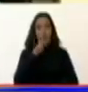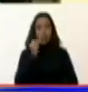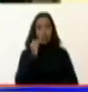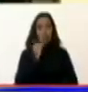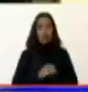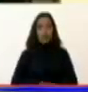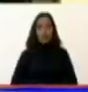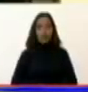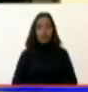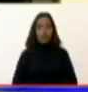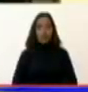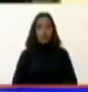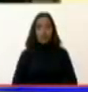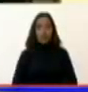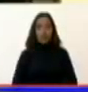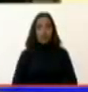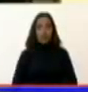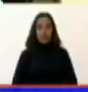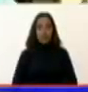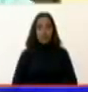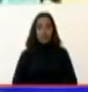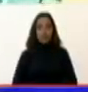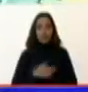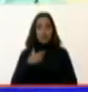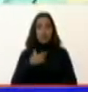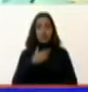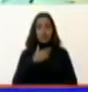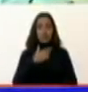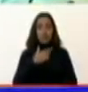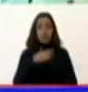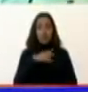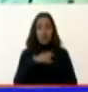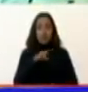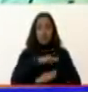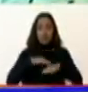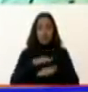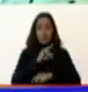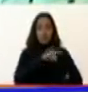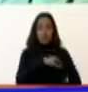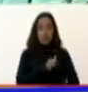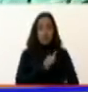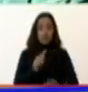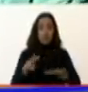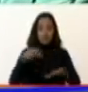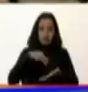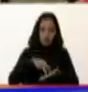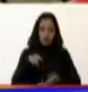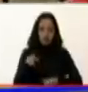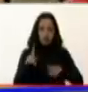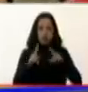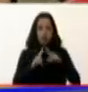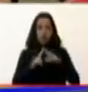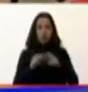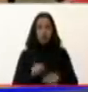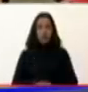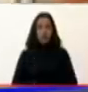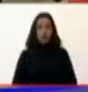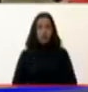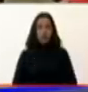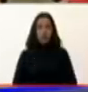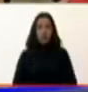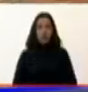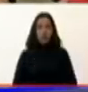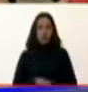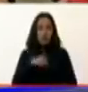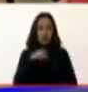ministro del Poder Popular para las Universidades, César Trompi. Está aquí, párate, Trompi, para que te conozcan. Este muchacho, ministro del